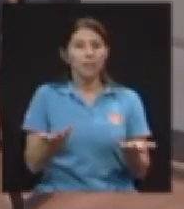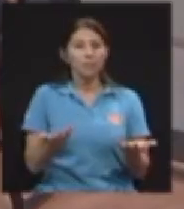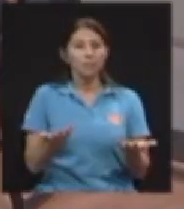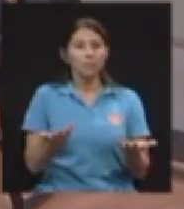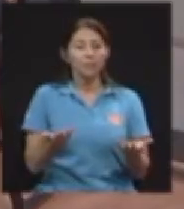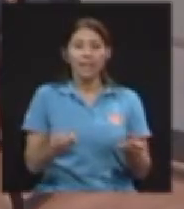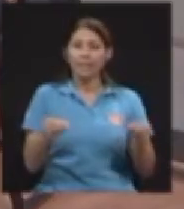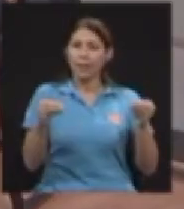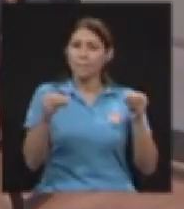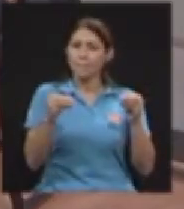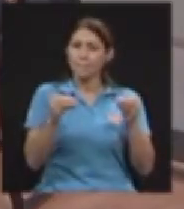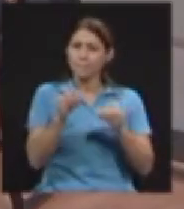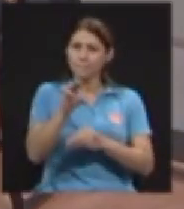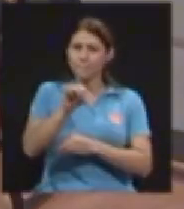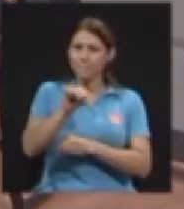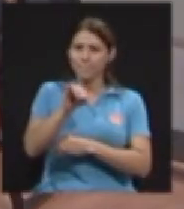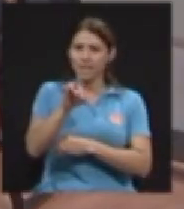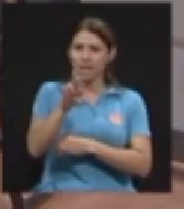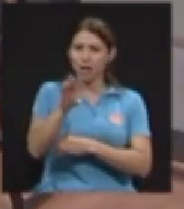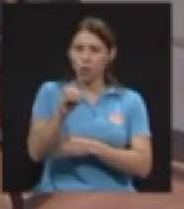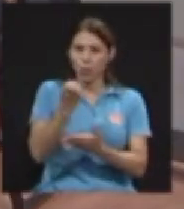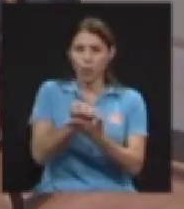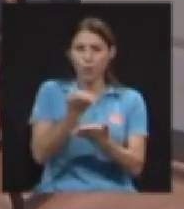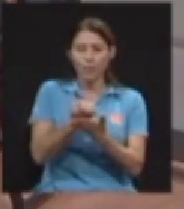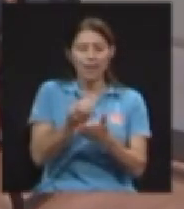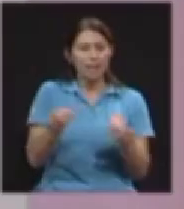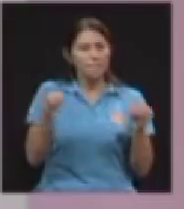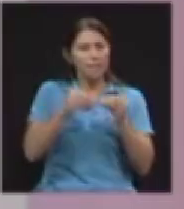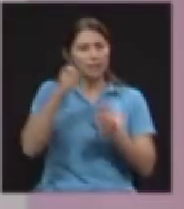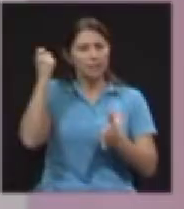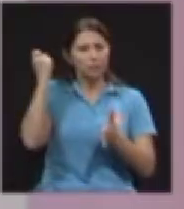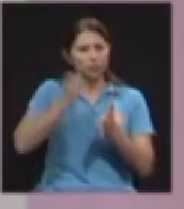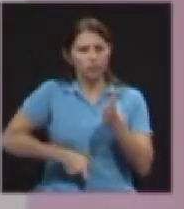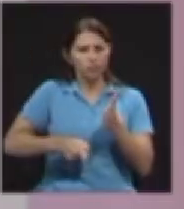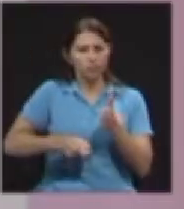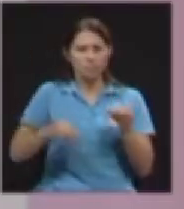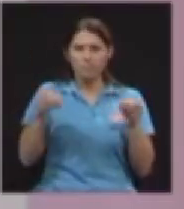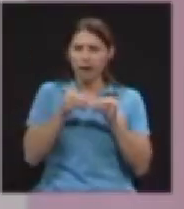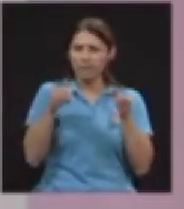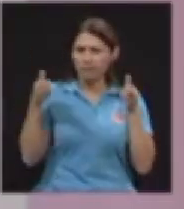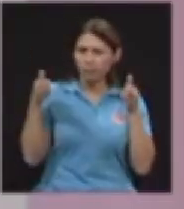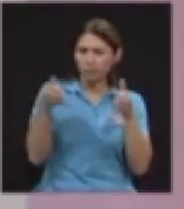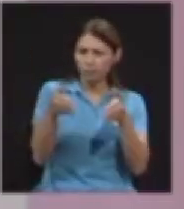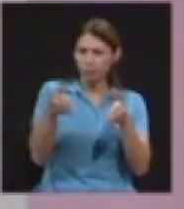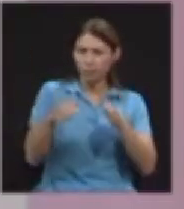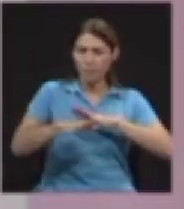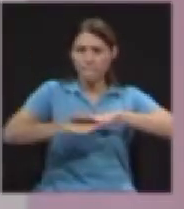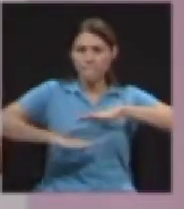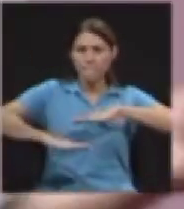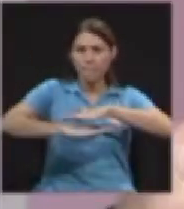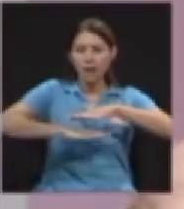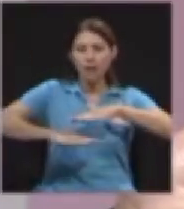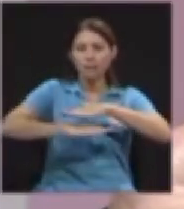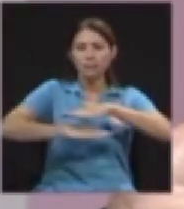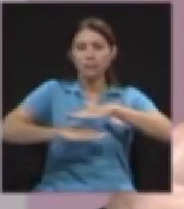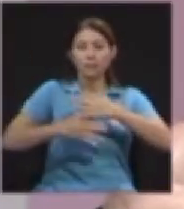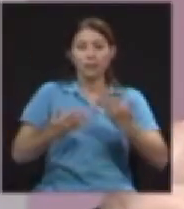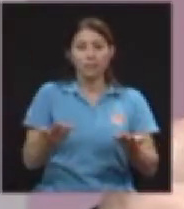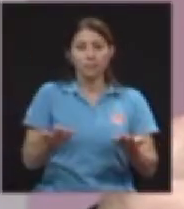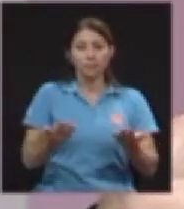la más rigurosa, es la piedra básica, y en